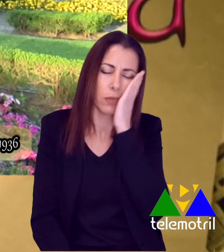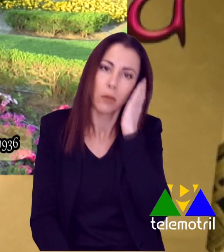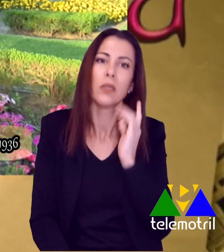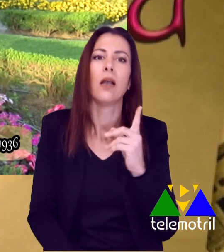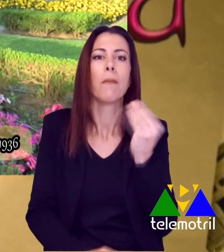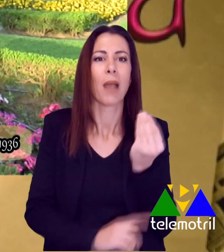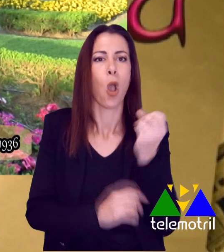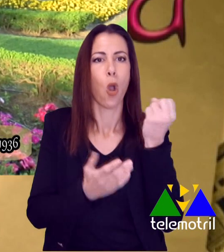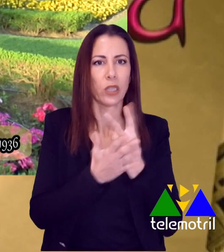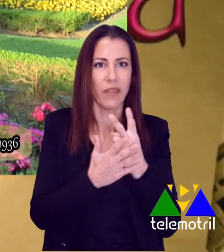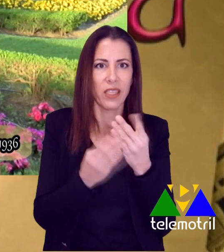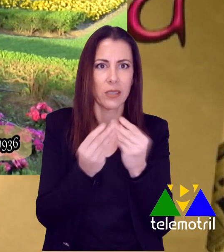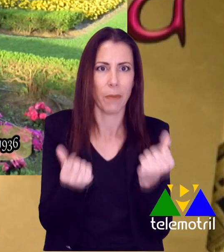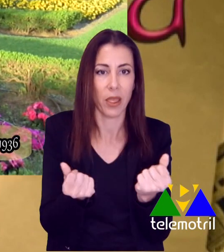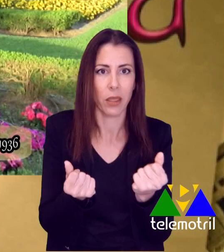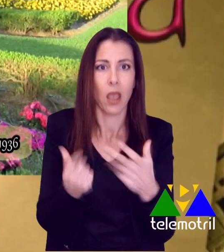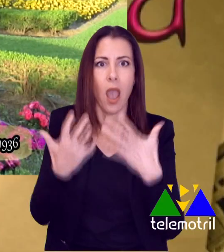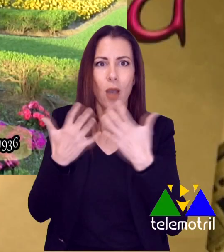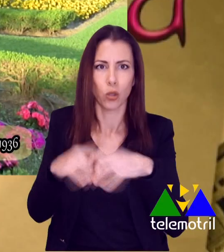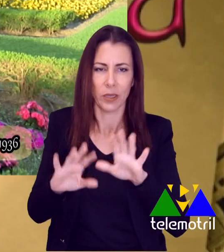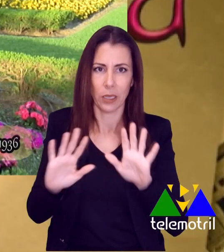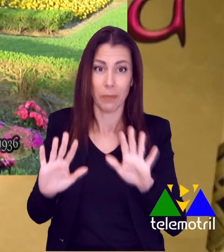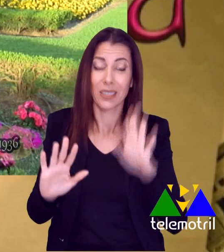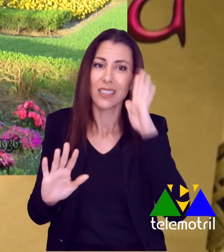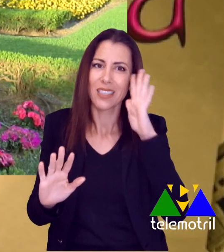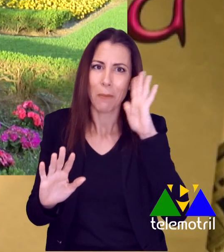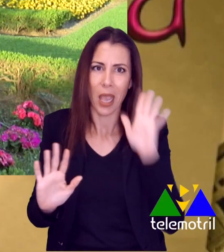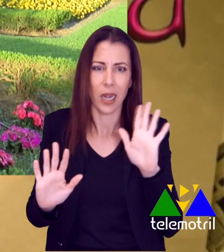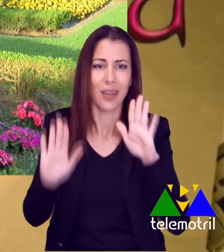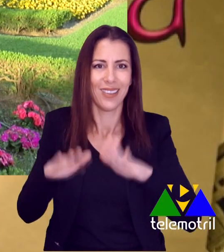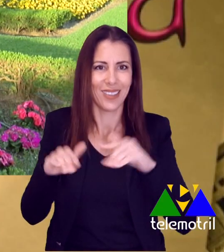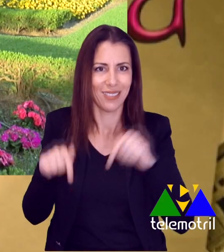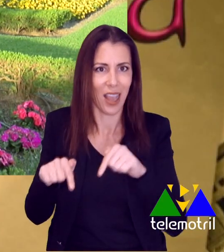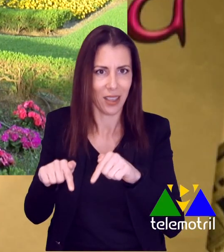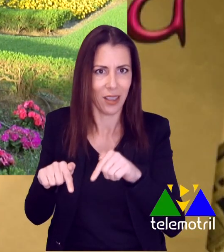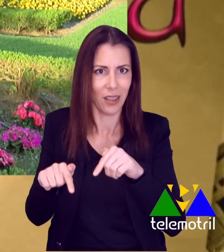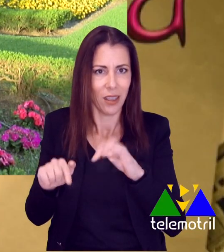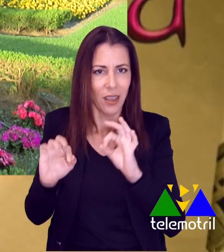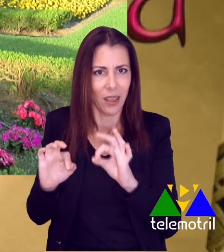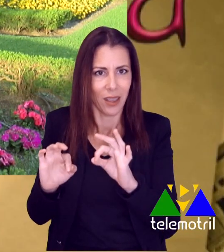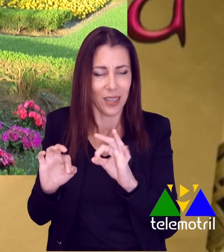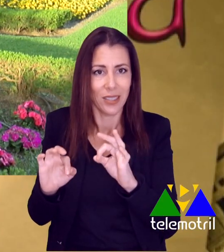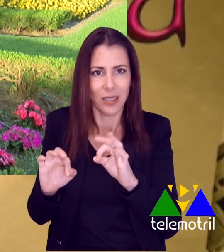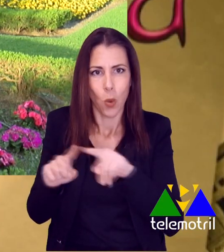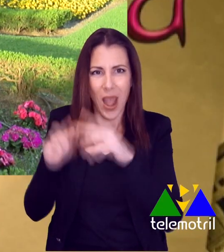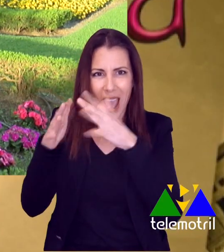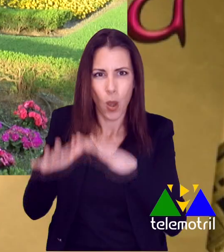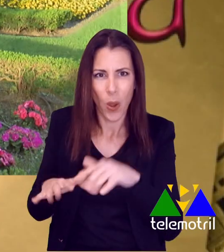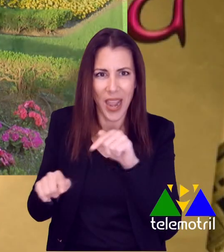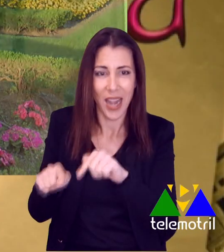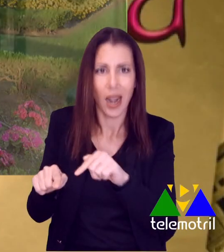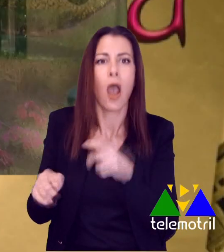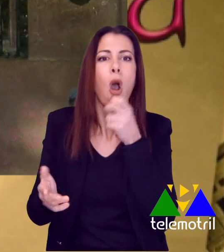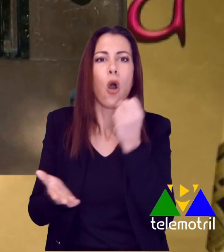desaparecer. Automáticamente se imaginan que está aquí, entre las ruinas de la Alcazaba, y efectivamente vienen todos para acá